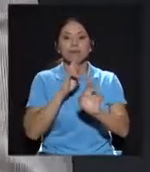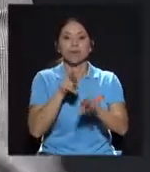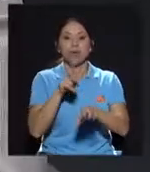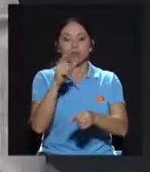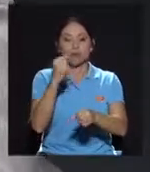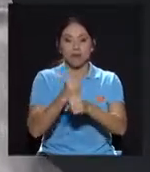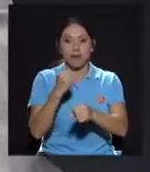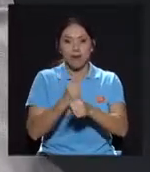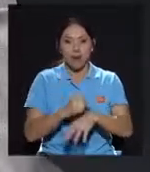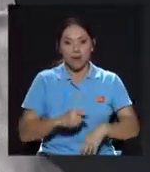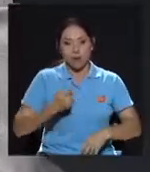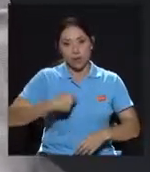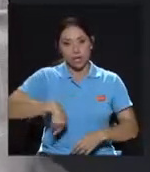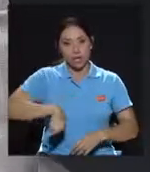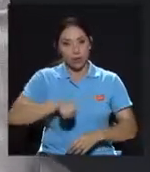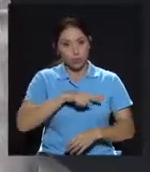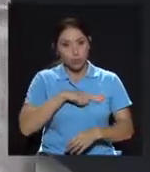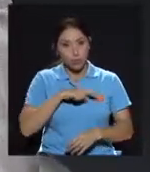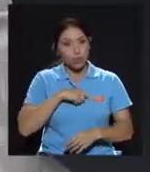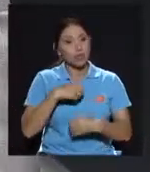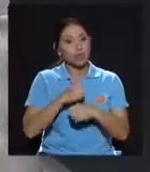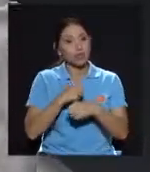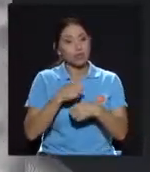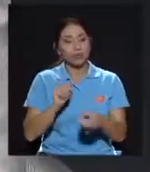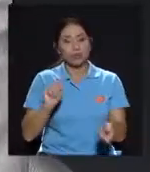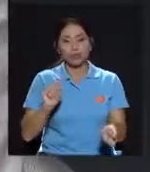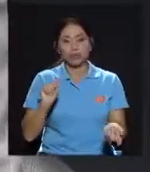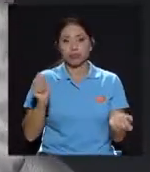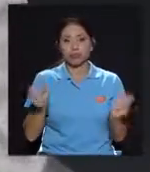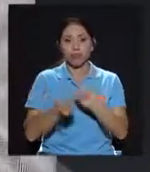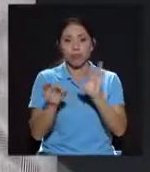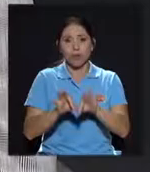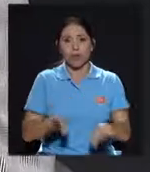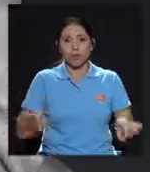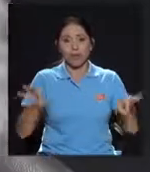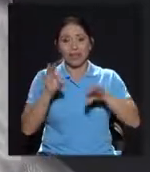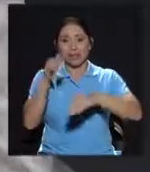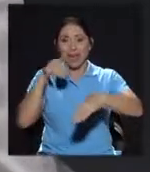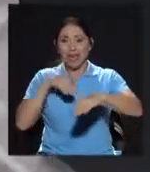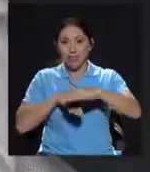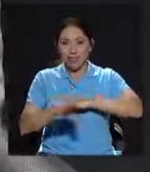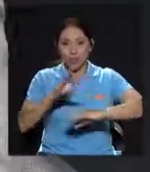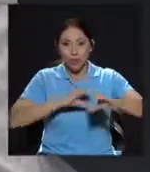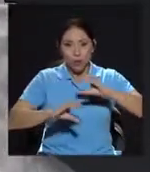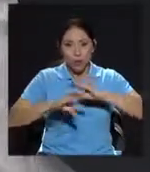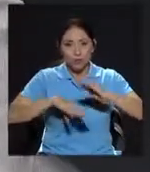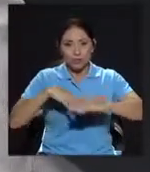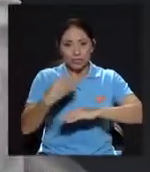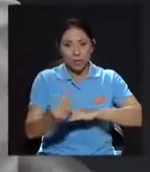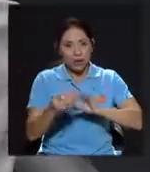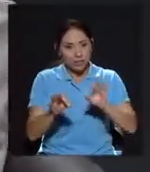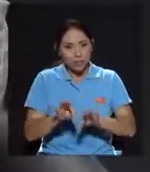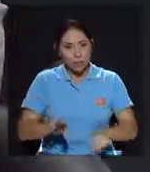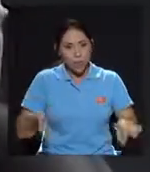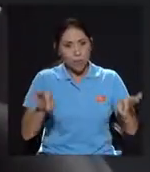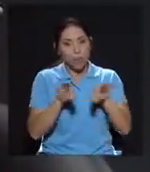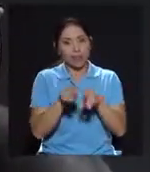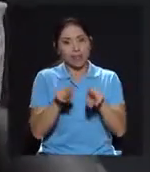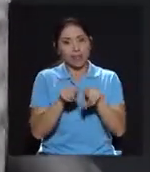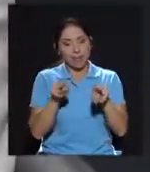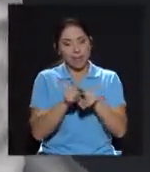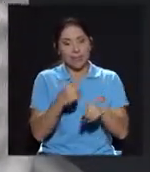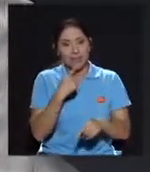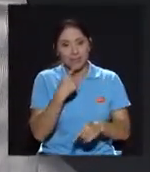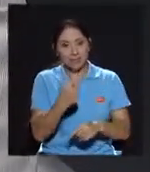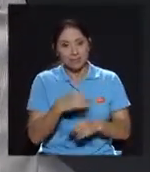además hemos hecho tomar la file una transformación muy importante adentro de comercio exterior que también es importante comentar que tiene que